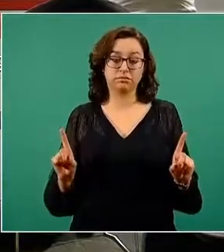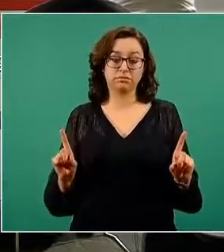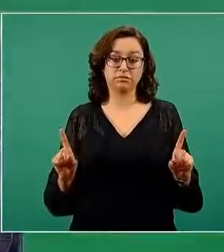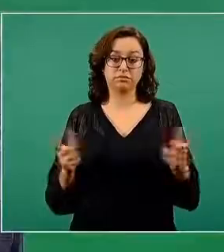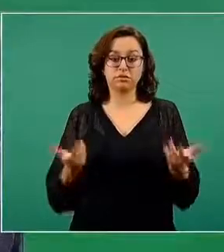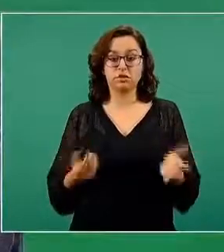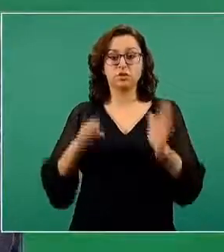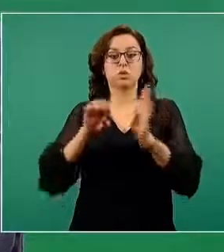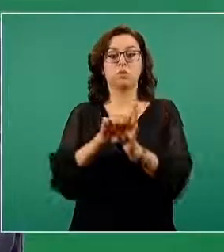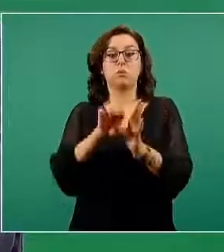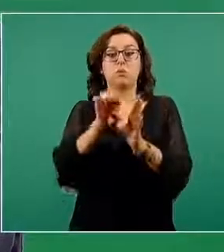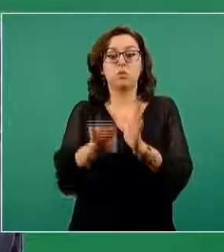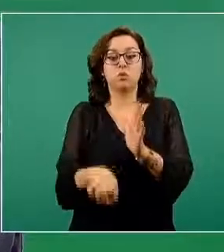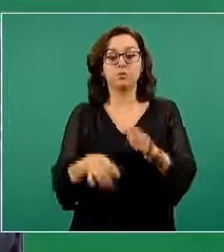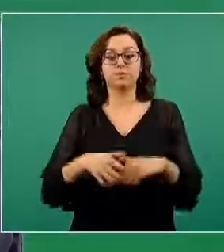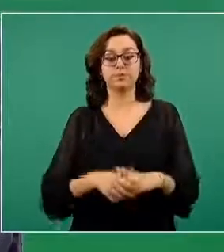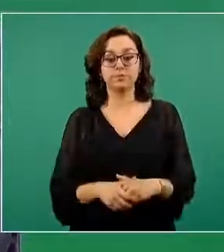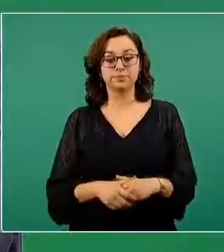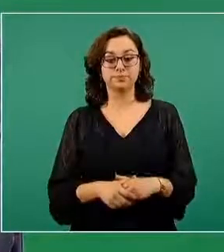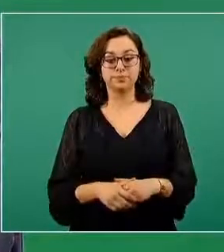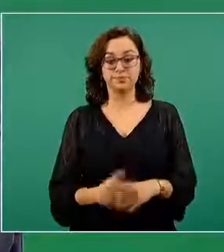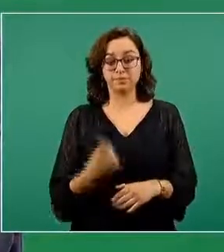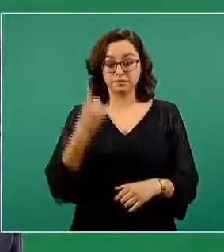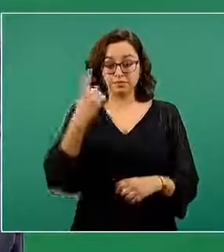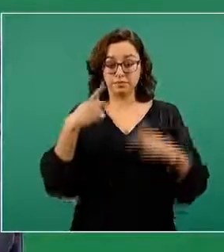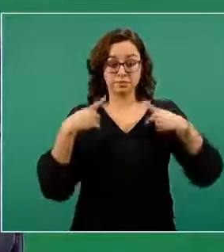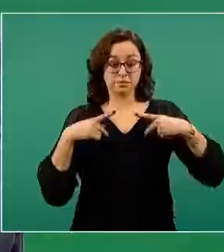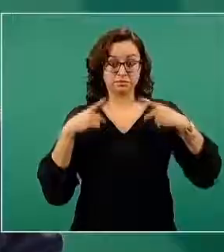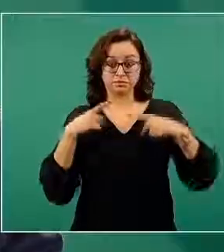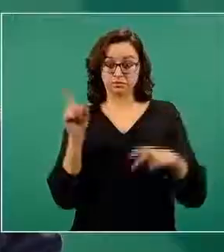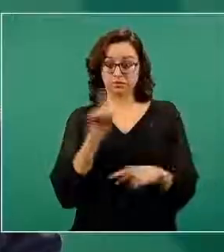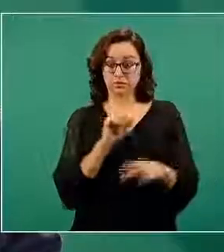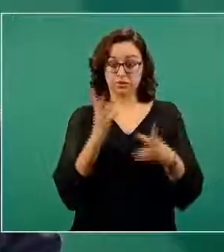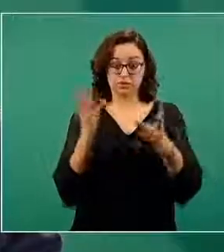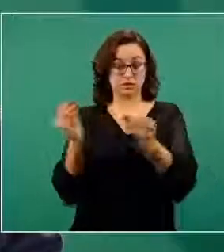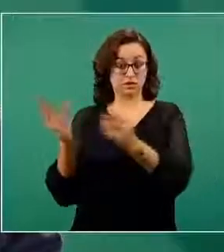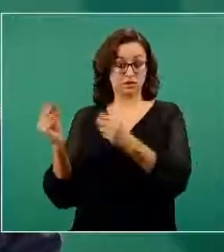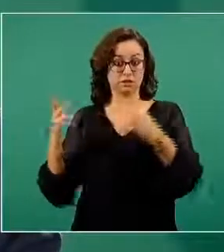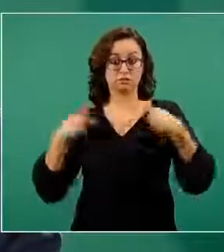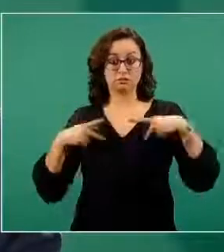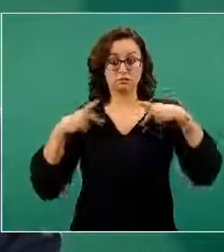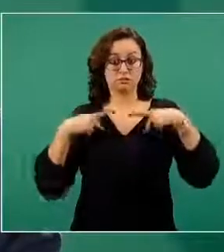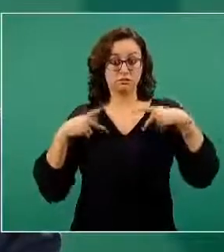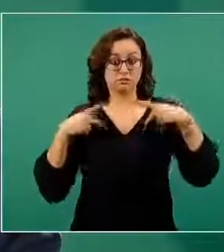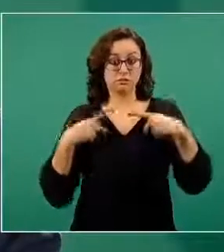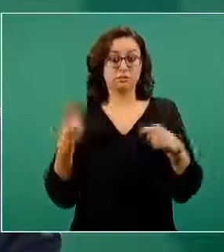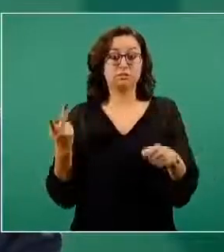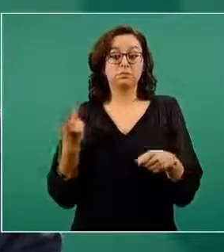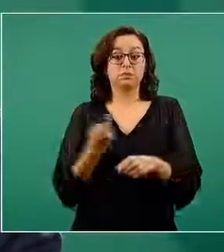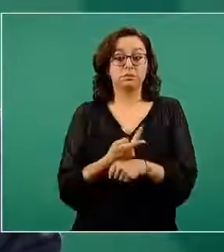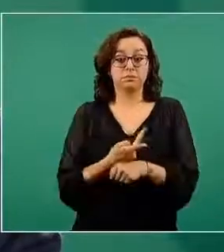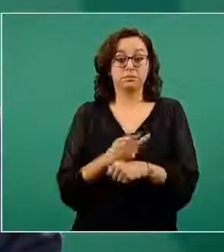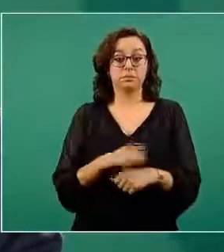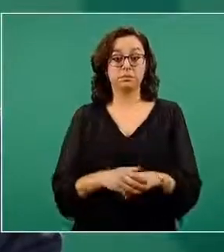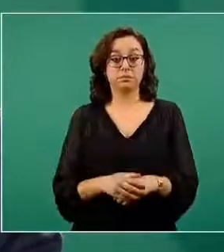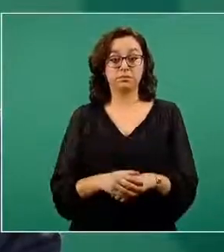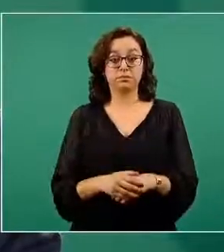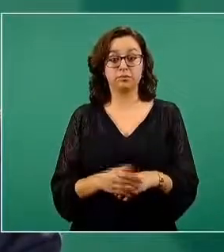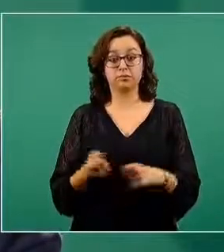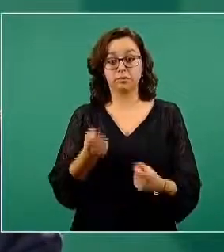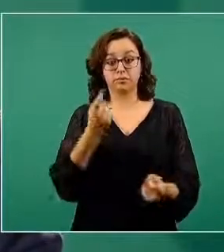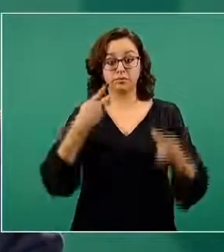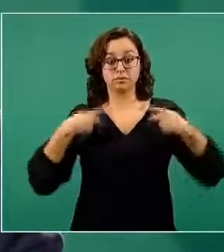a poner un caso, que no fue una persona, fueron muchas personas. Lamentablemente vimos personas trabajadoras de la